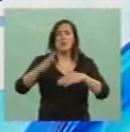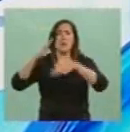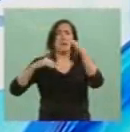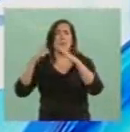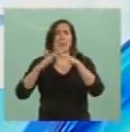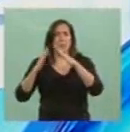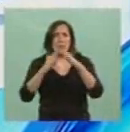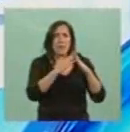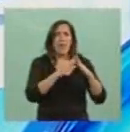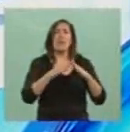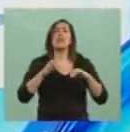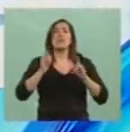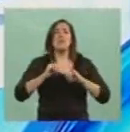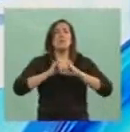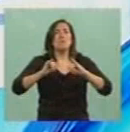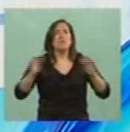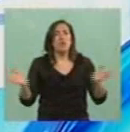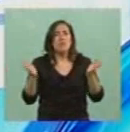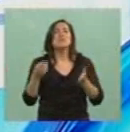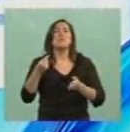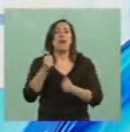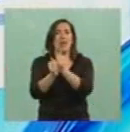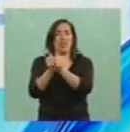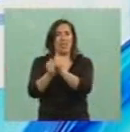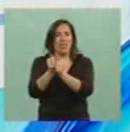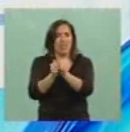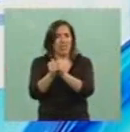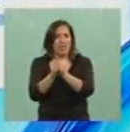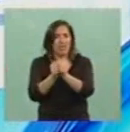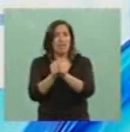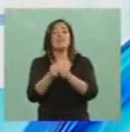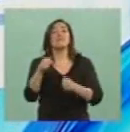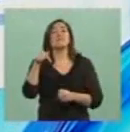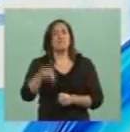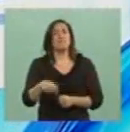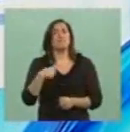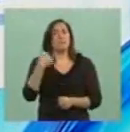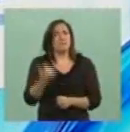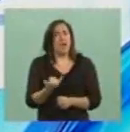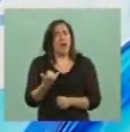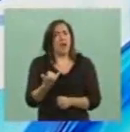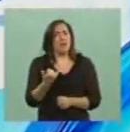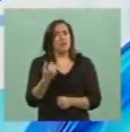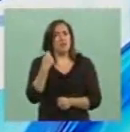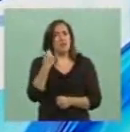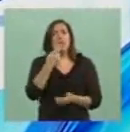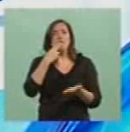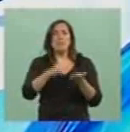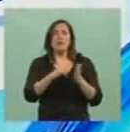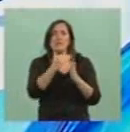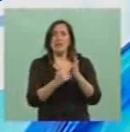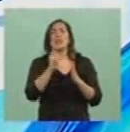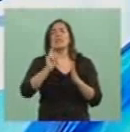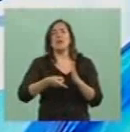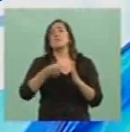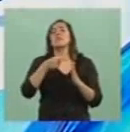viviendas, en promociones industriales, porque en definitiva también tenemos fuertes promociones fiscales a través del crédito del